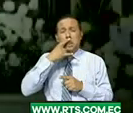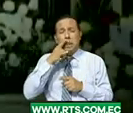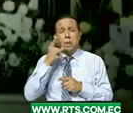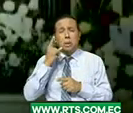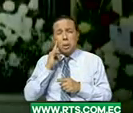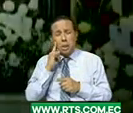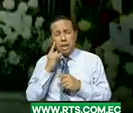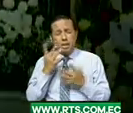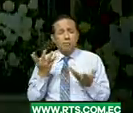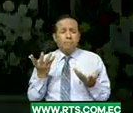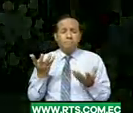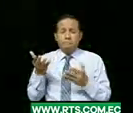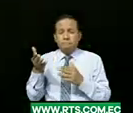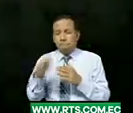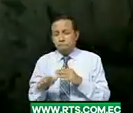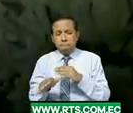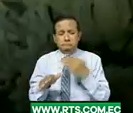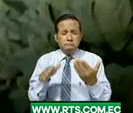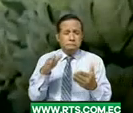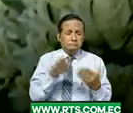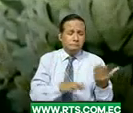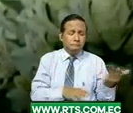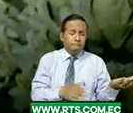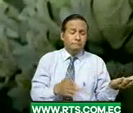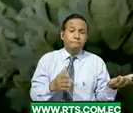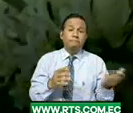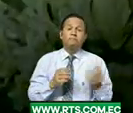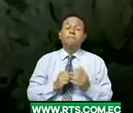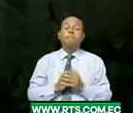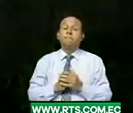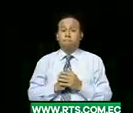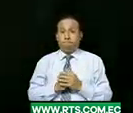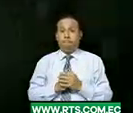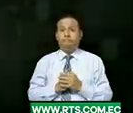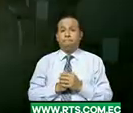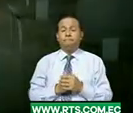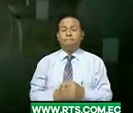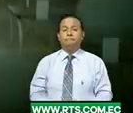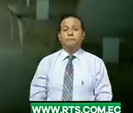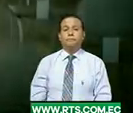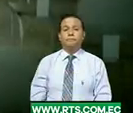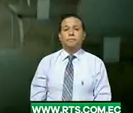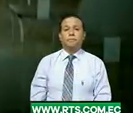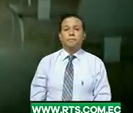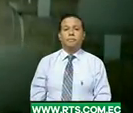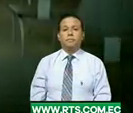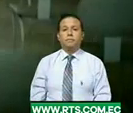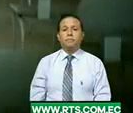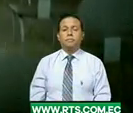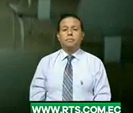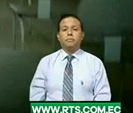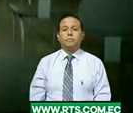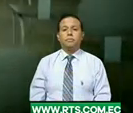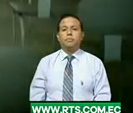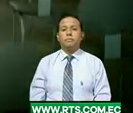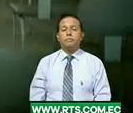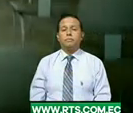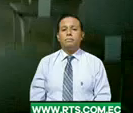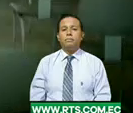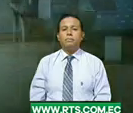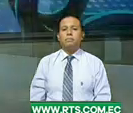que seguramente alcanzaron el pasaporte de la eternidad. En Quito informó Iván Casamen.